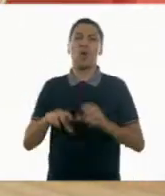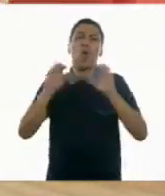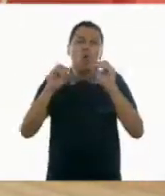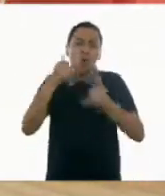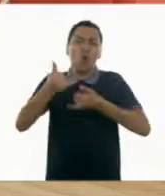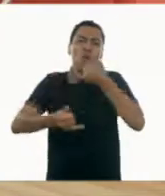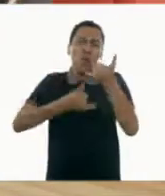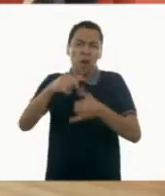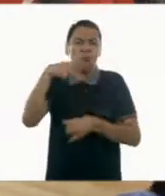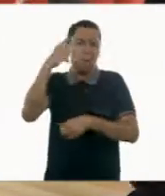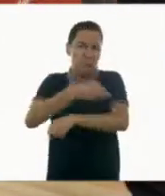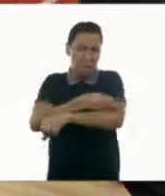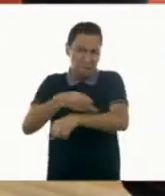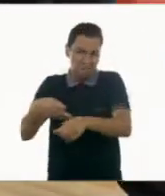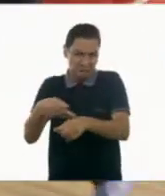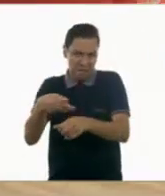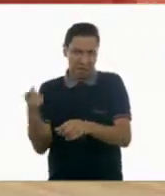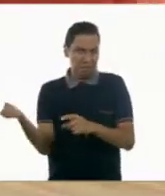saltarla en familia.